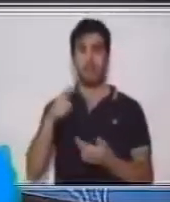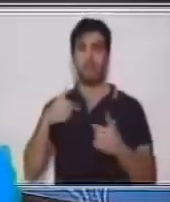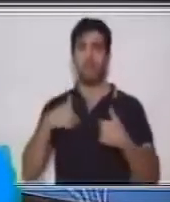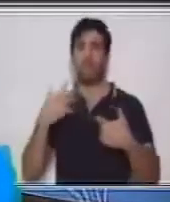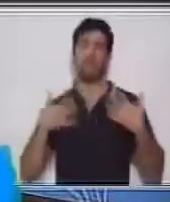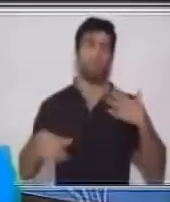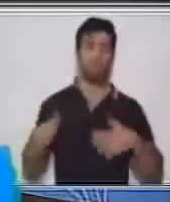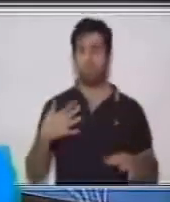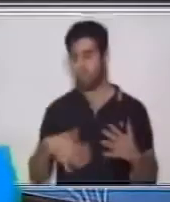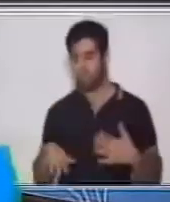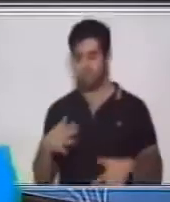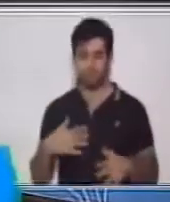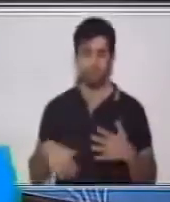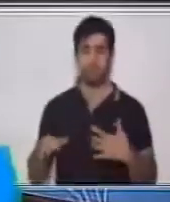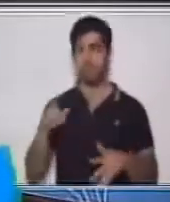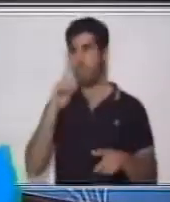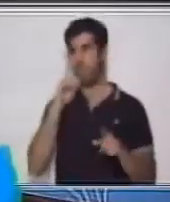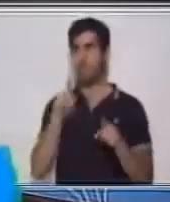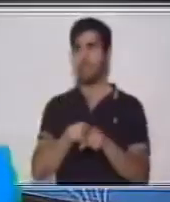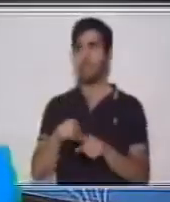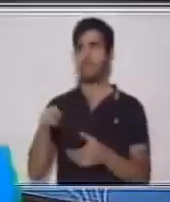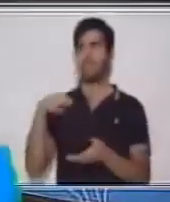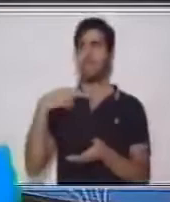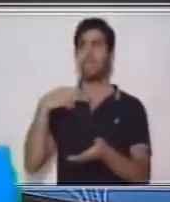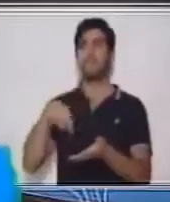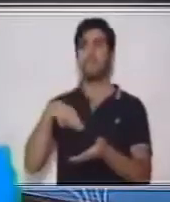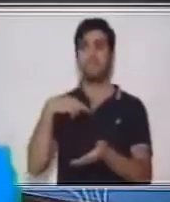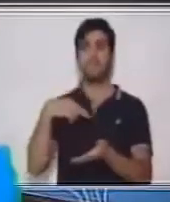se sacude, baila.